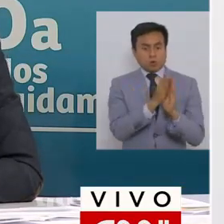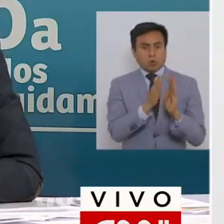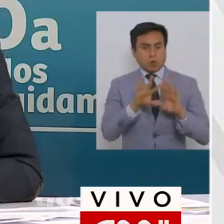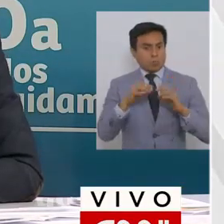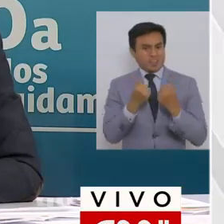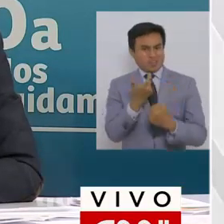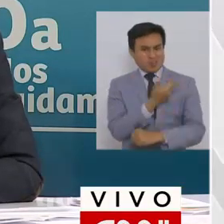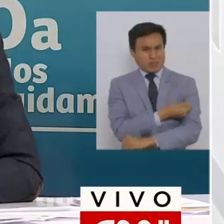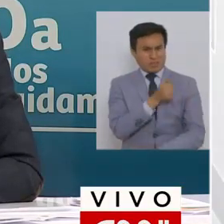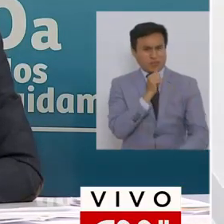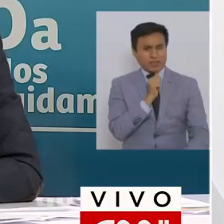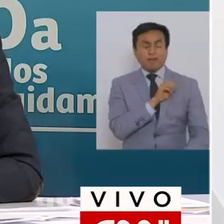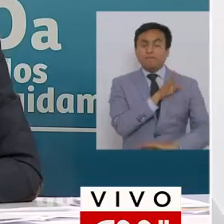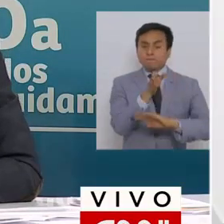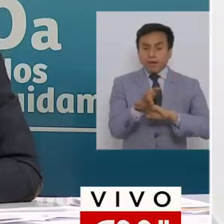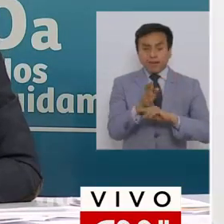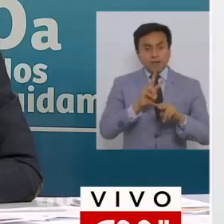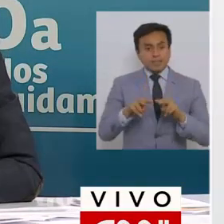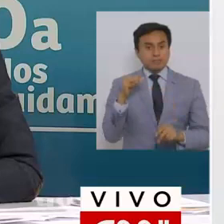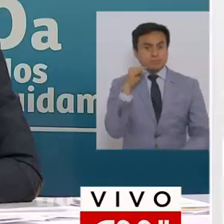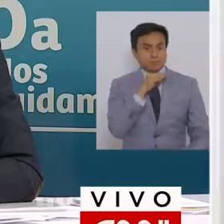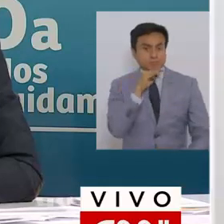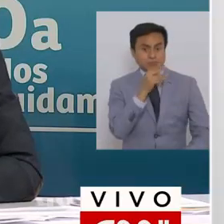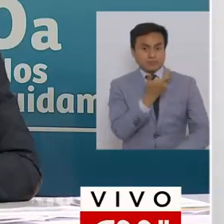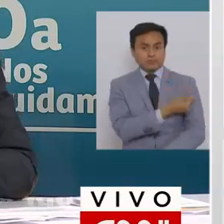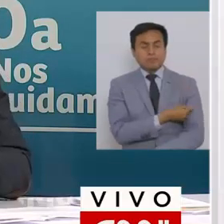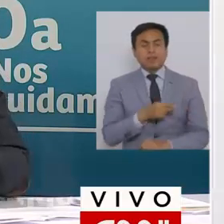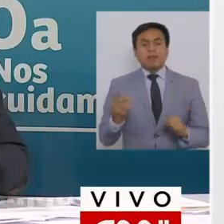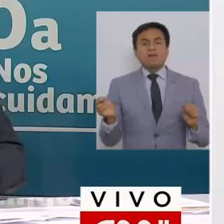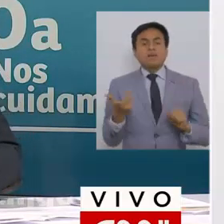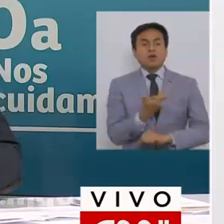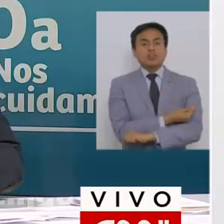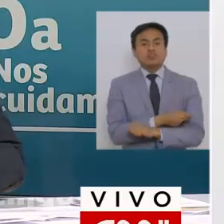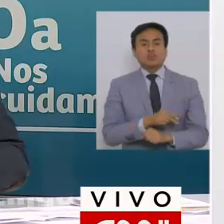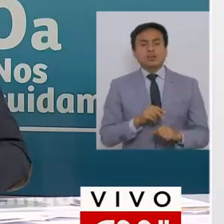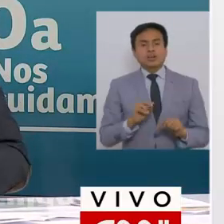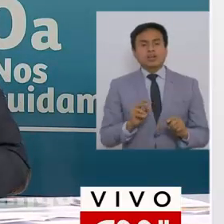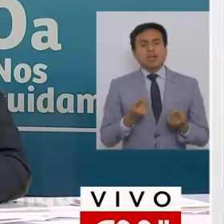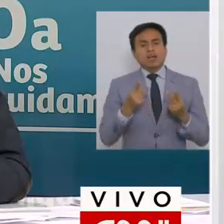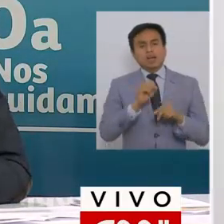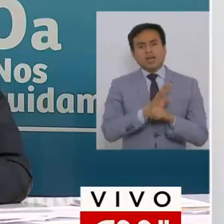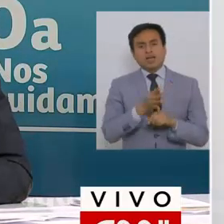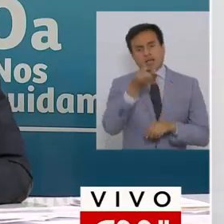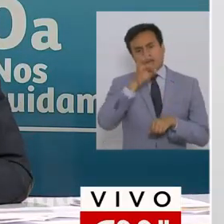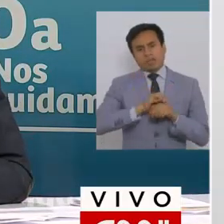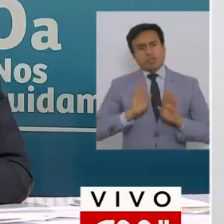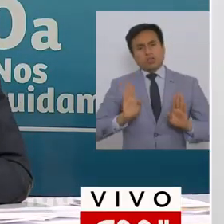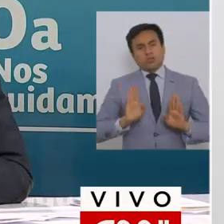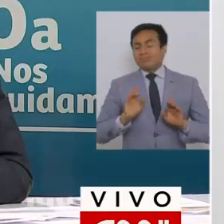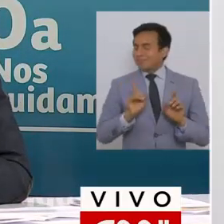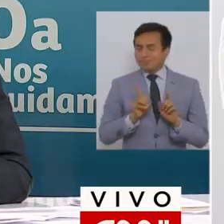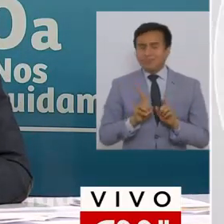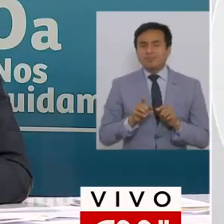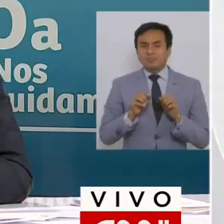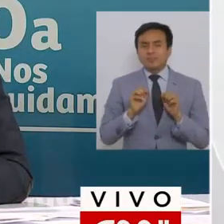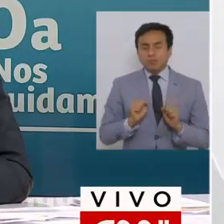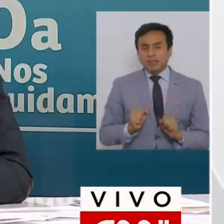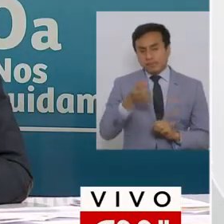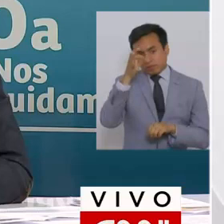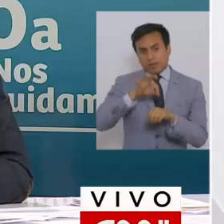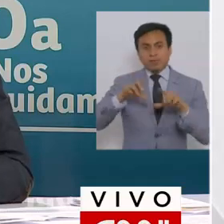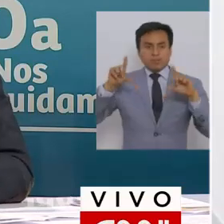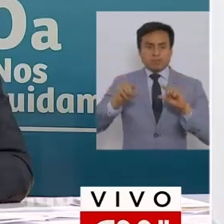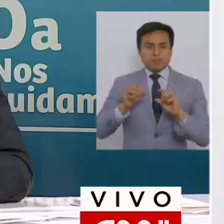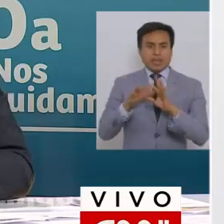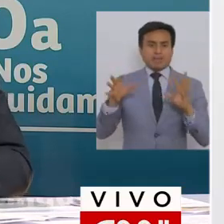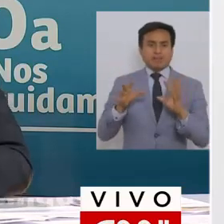vacunación, es que vaya y lo haga a la brevedad. La vacunación no evita contagiarse de coronavirus, pero sí evita enfermar gravemente y